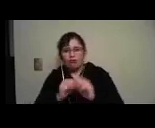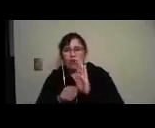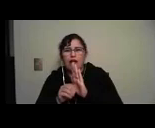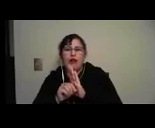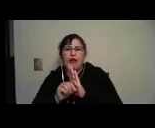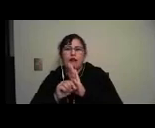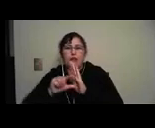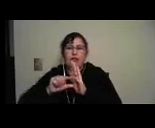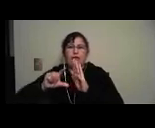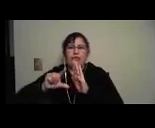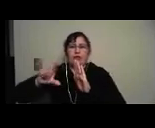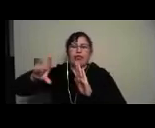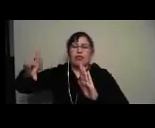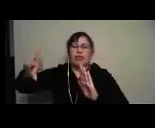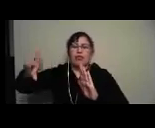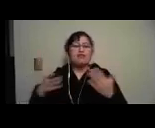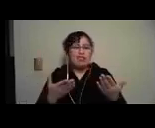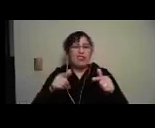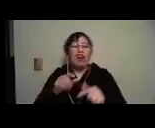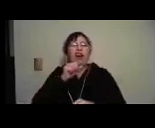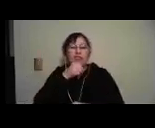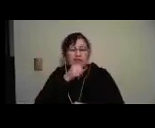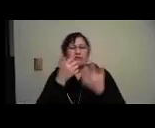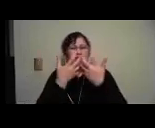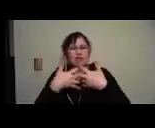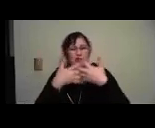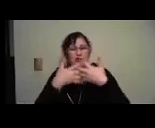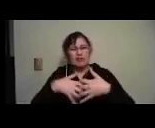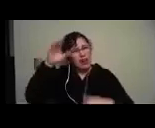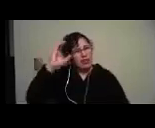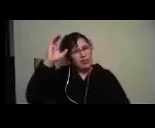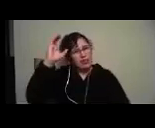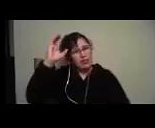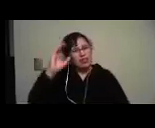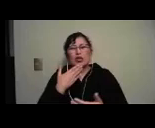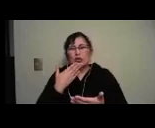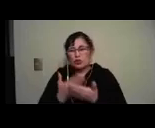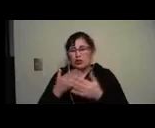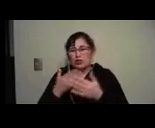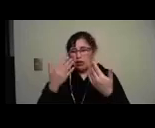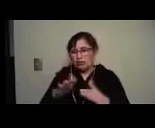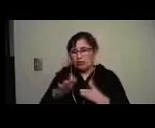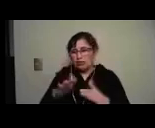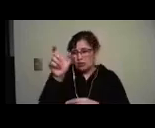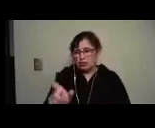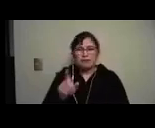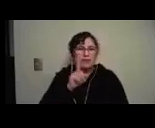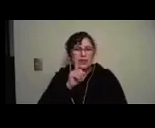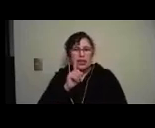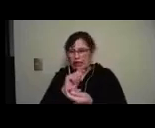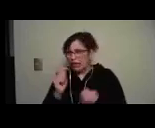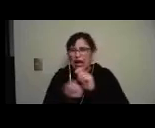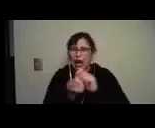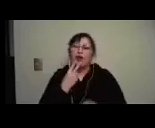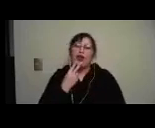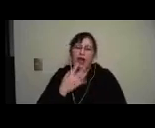deterioro cognitivo normal en el envejecimiento, pero cuando ya está mucho más exacerbado y marcado y impacta de manera mucho más significativa la